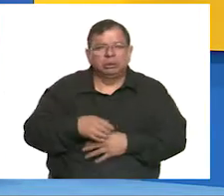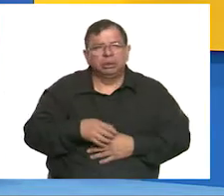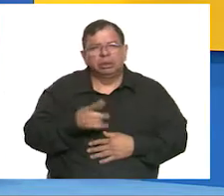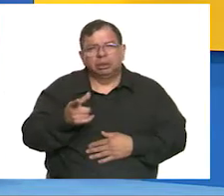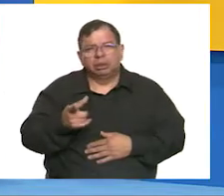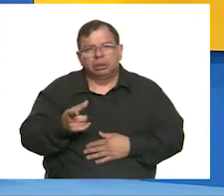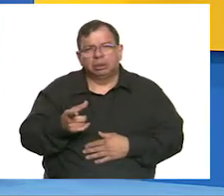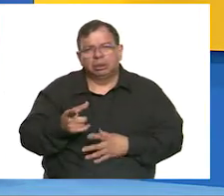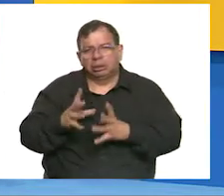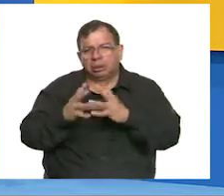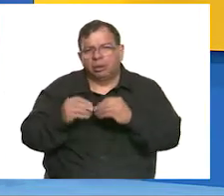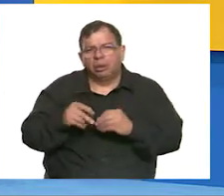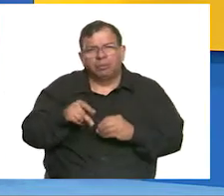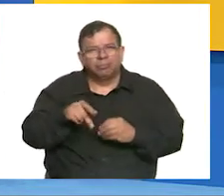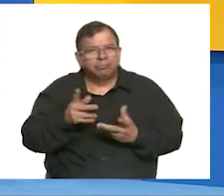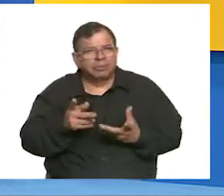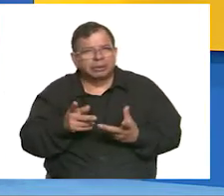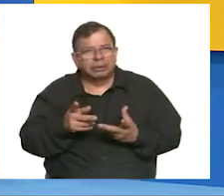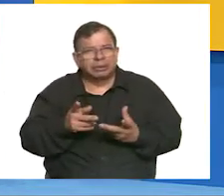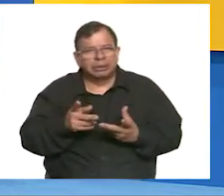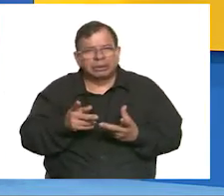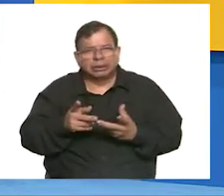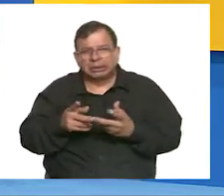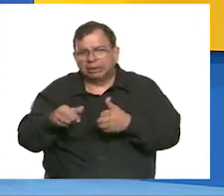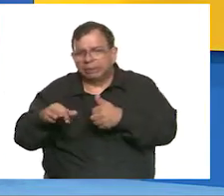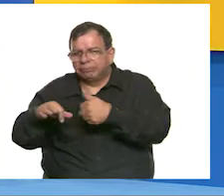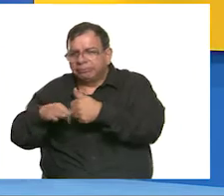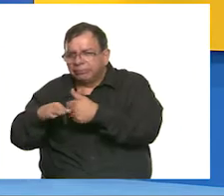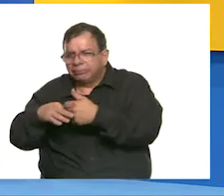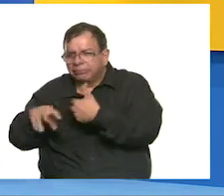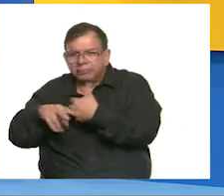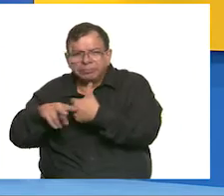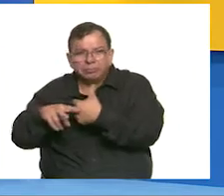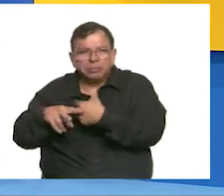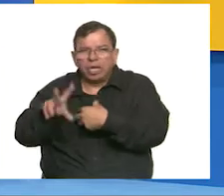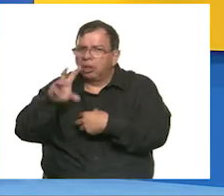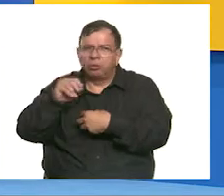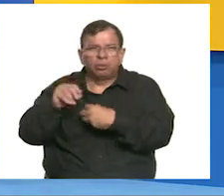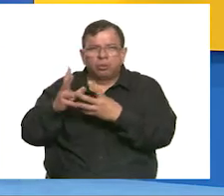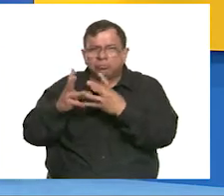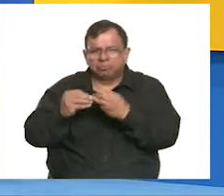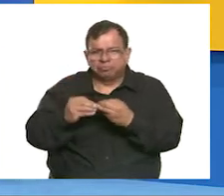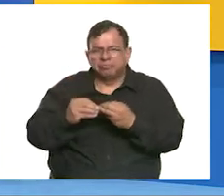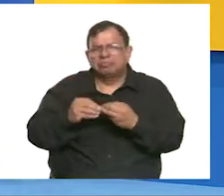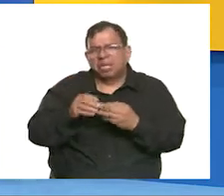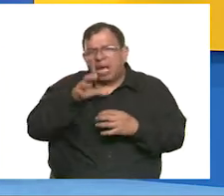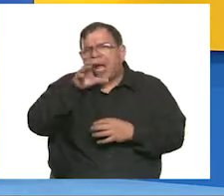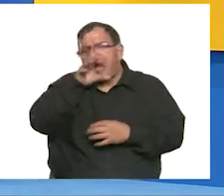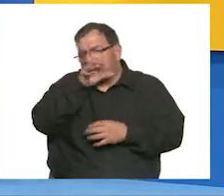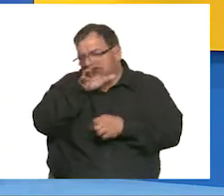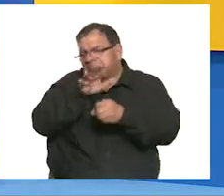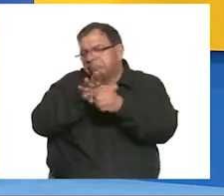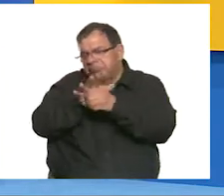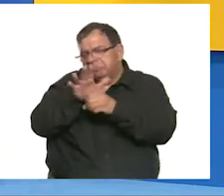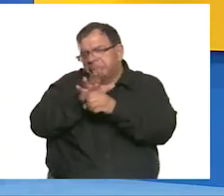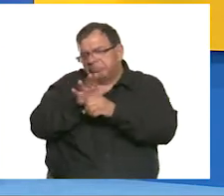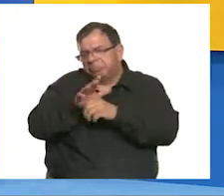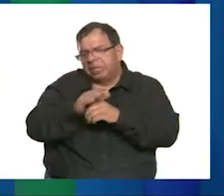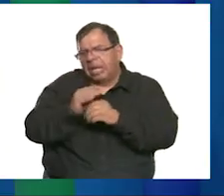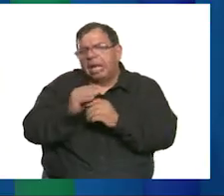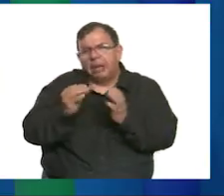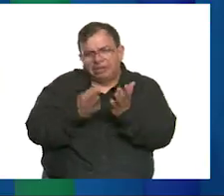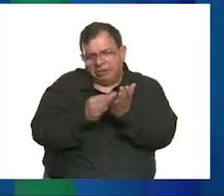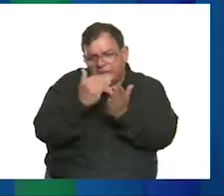aunque no se va a derretir, pero pues la taza de barro y la de cerámica no se derriten y se calientan un poquito menos que la de metal,